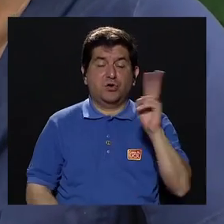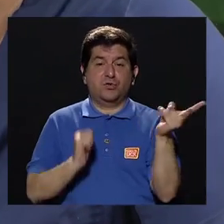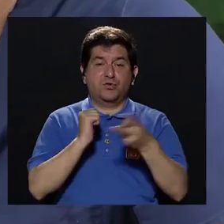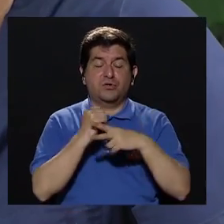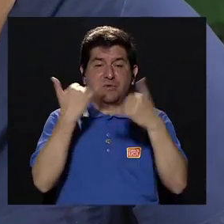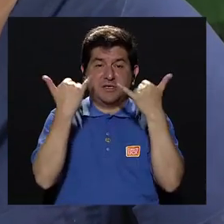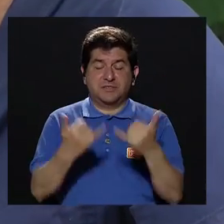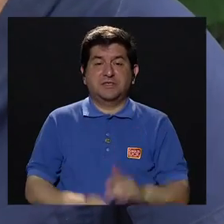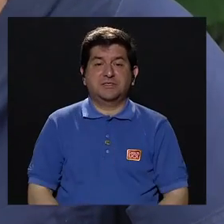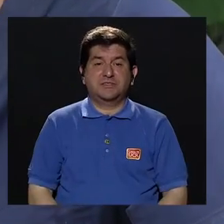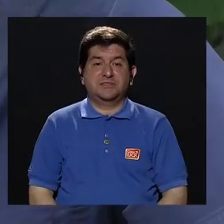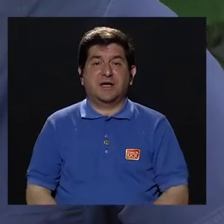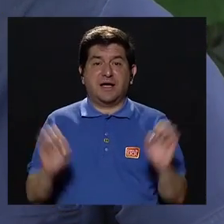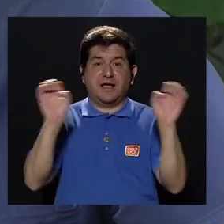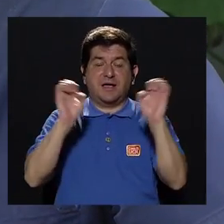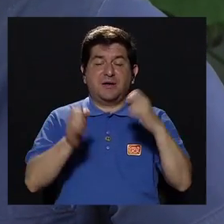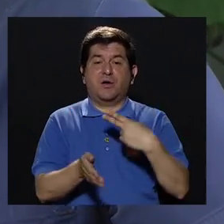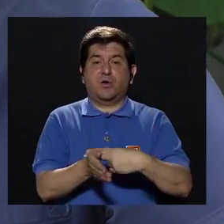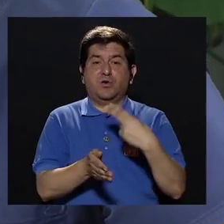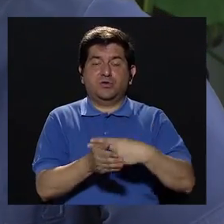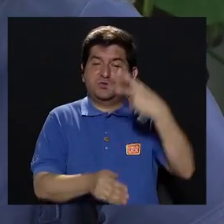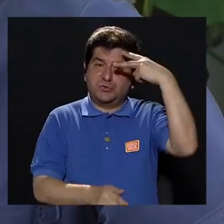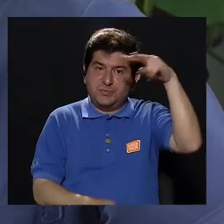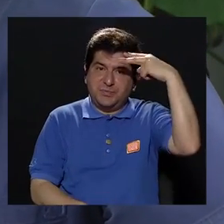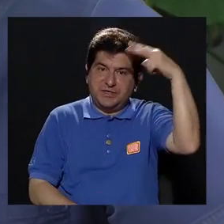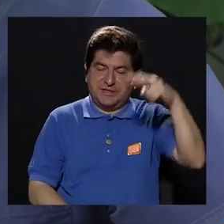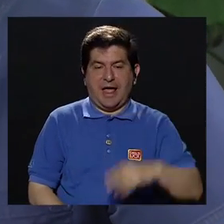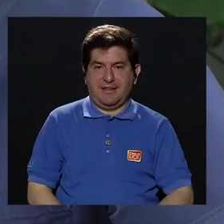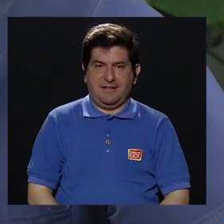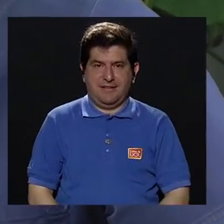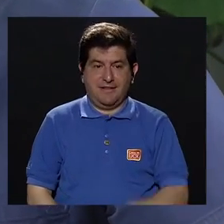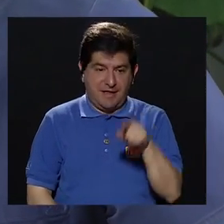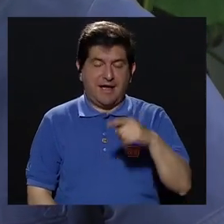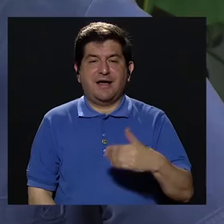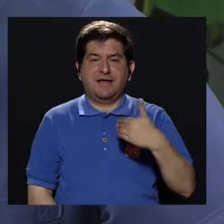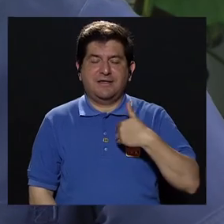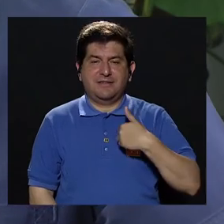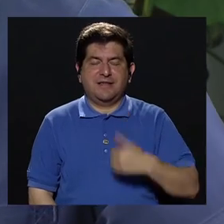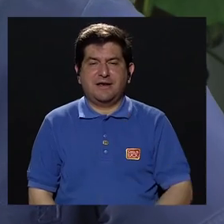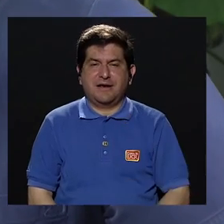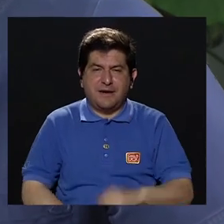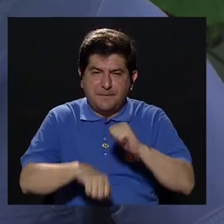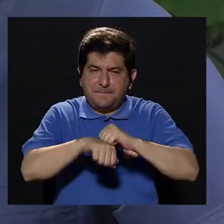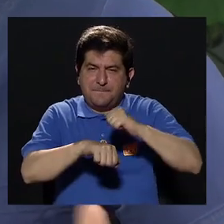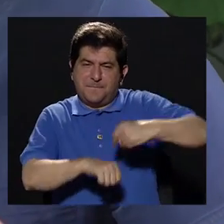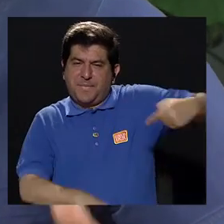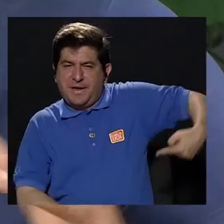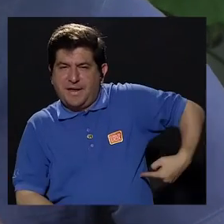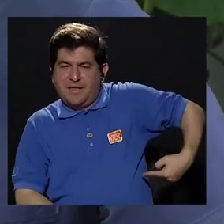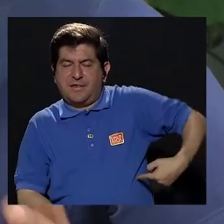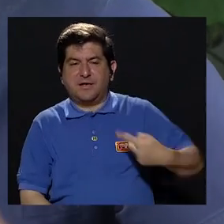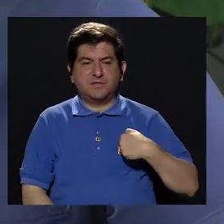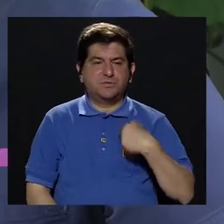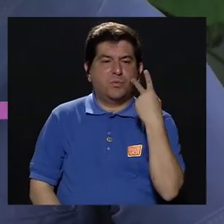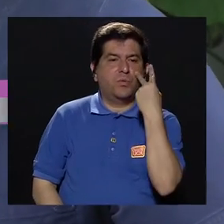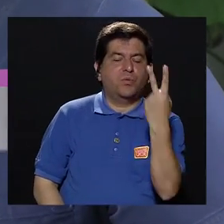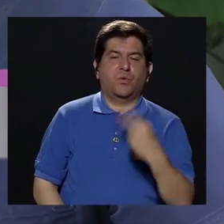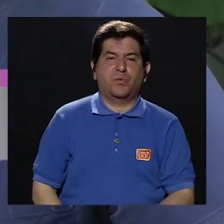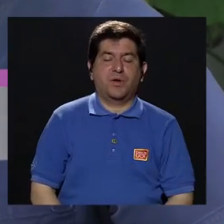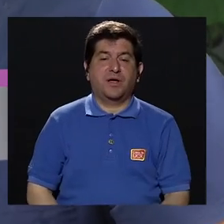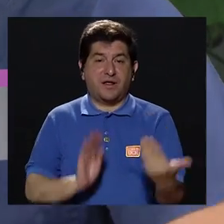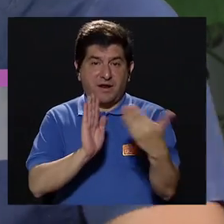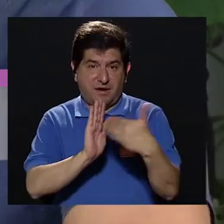caído 2 veces en la unidad de emergencias del Hospital México con piedras. Entonces uno mismo tiene que